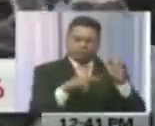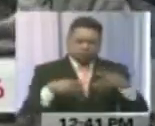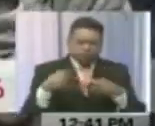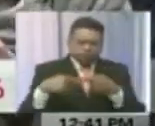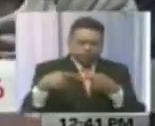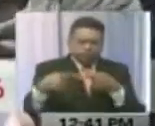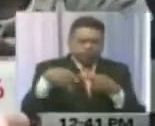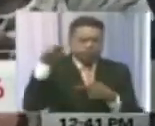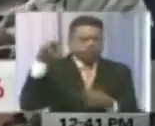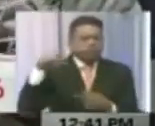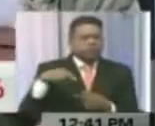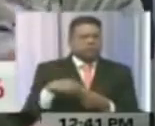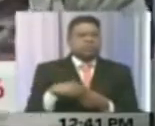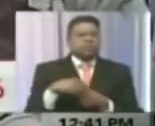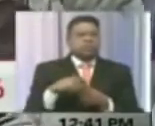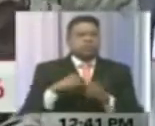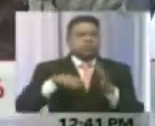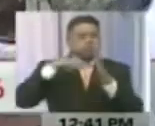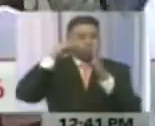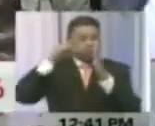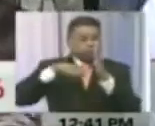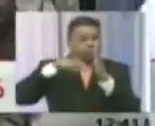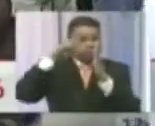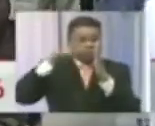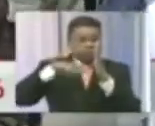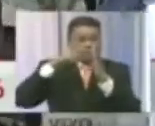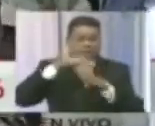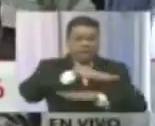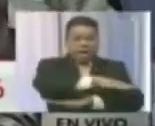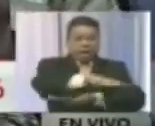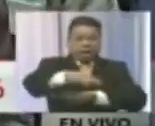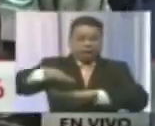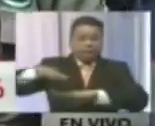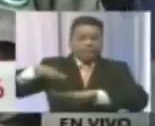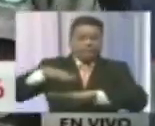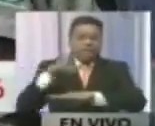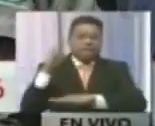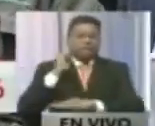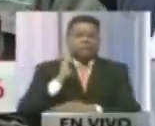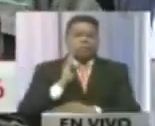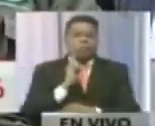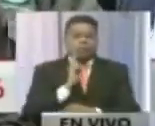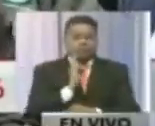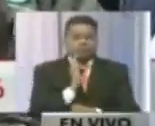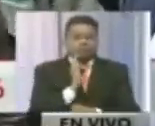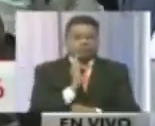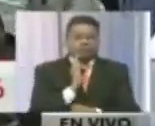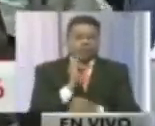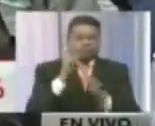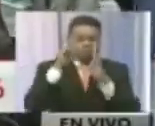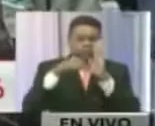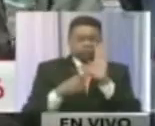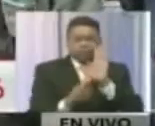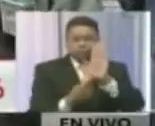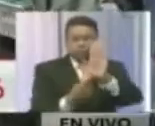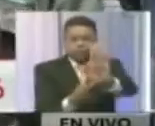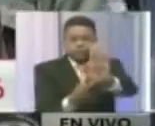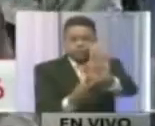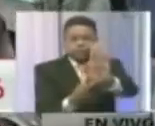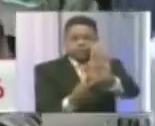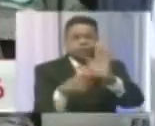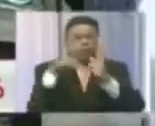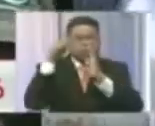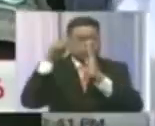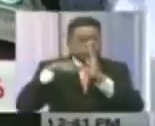de salas de cine al aire libre. En nuestras plazas públicas tendremos la proyección de festivales de